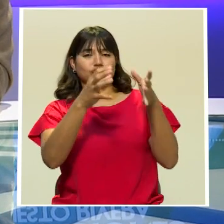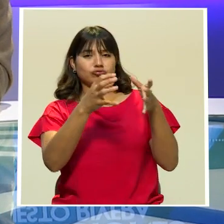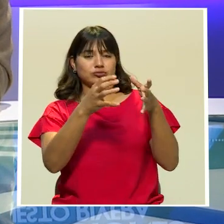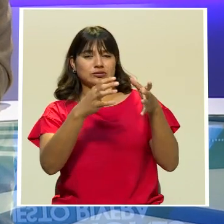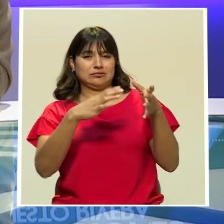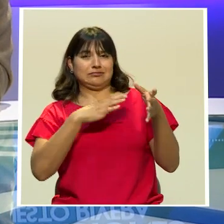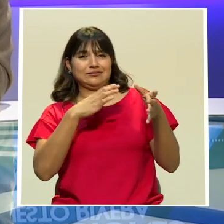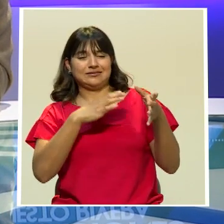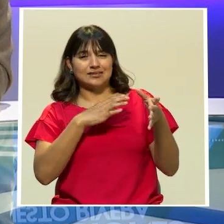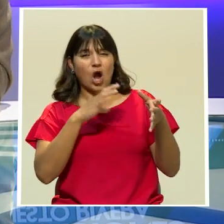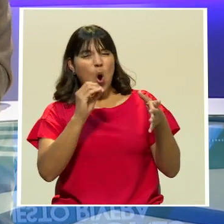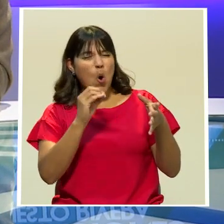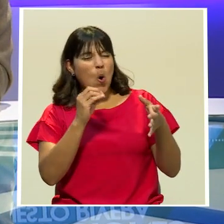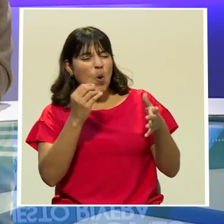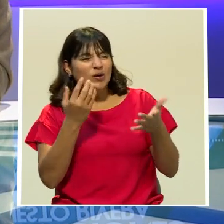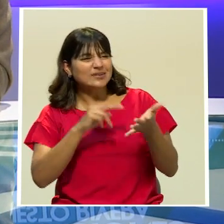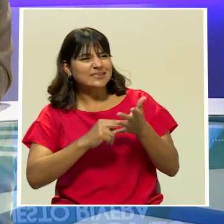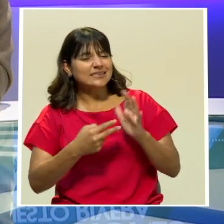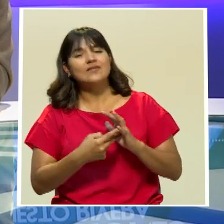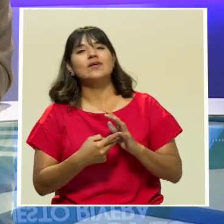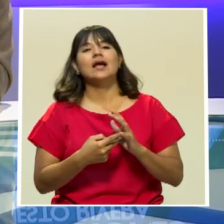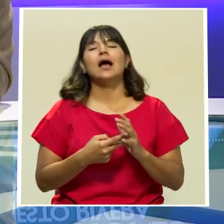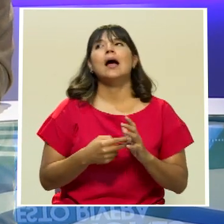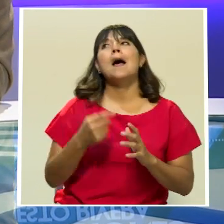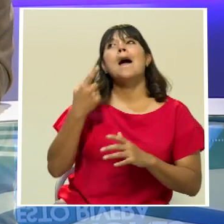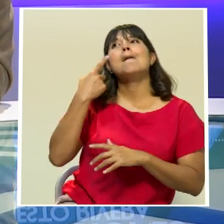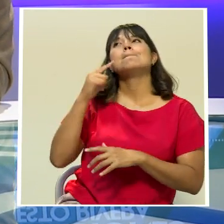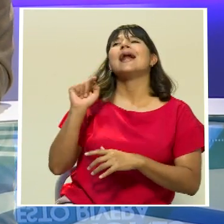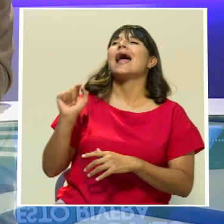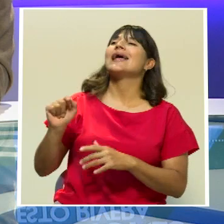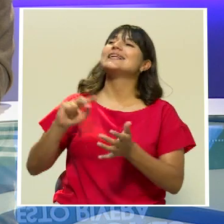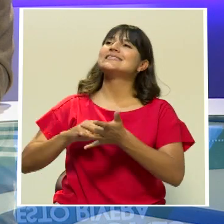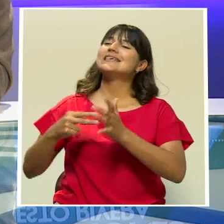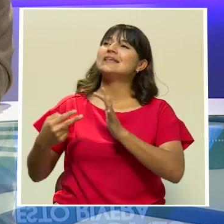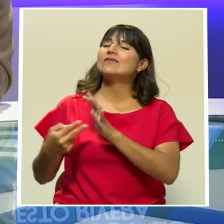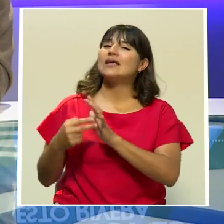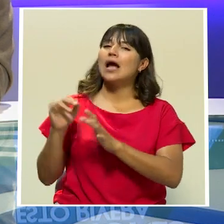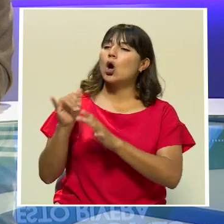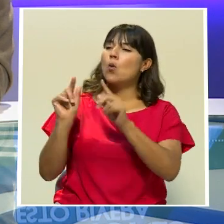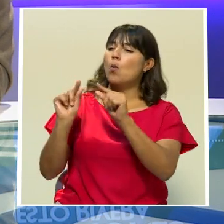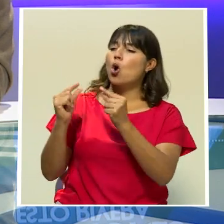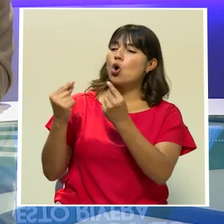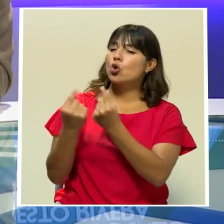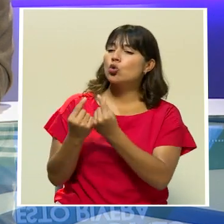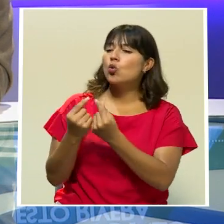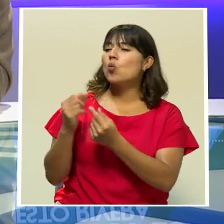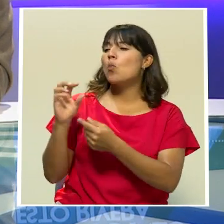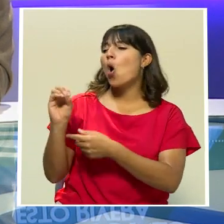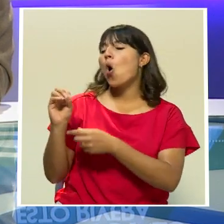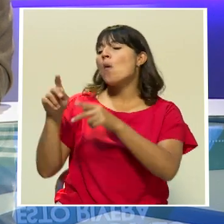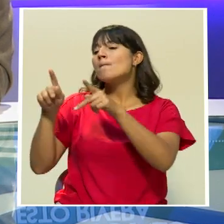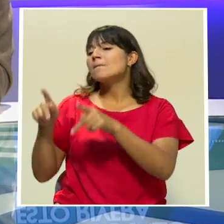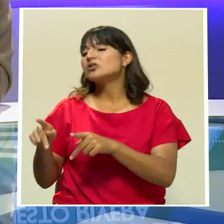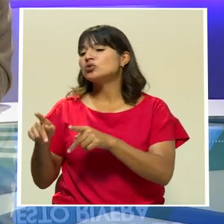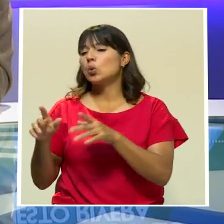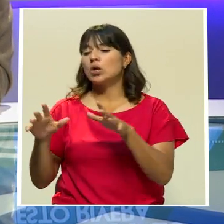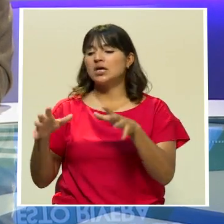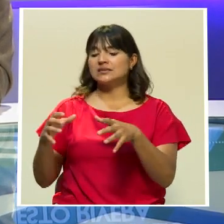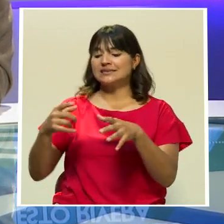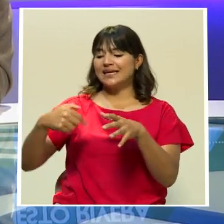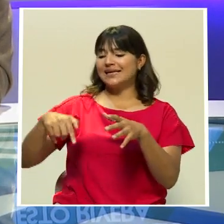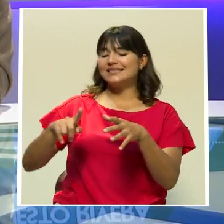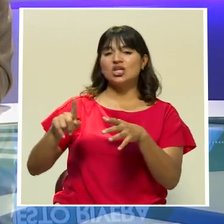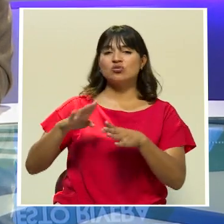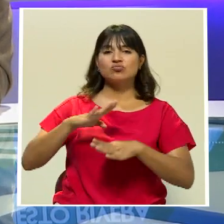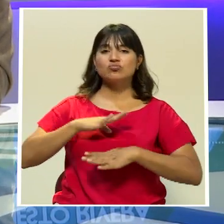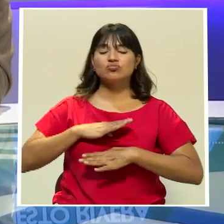y sí, habla de grupos o de personas que no se satisfacen con los estándares básicos que se